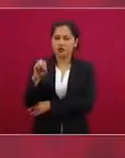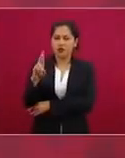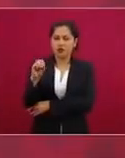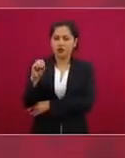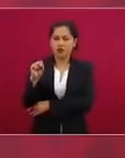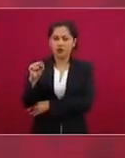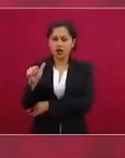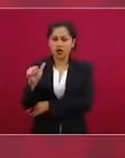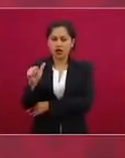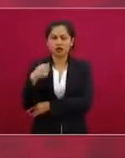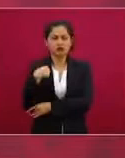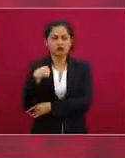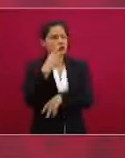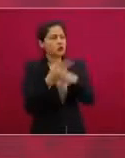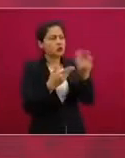dije que